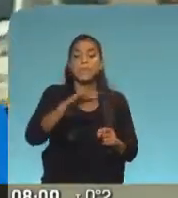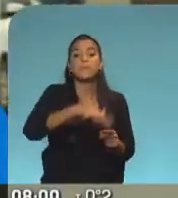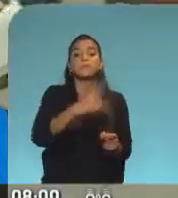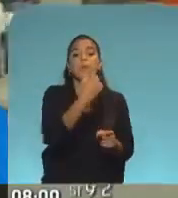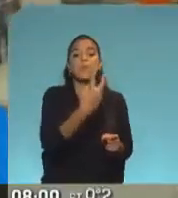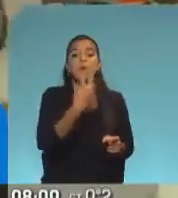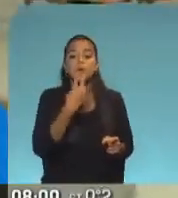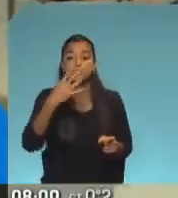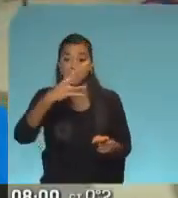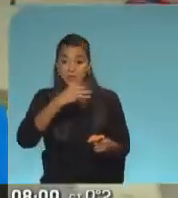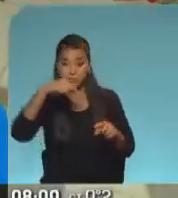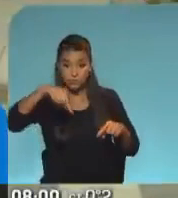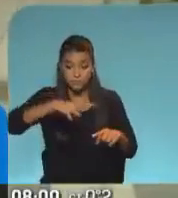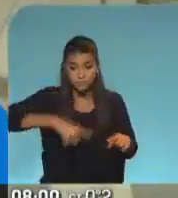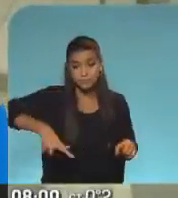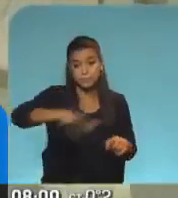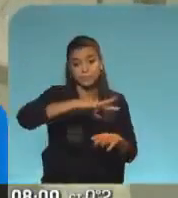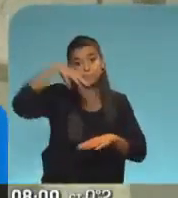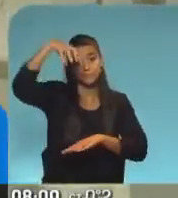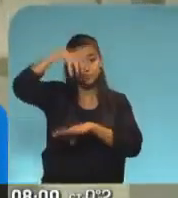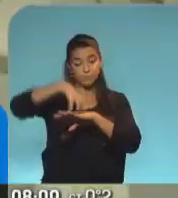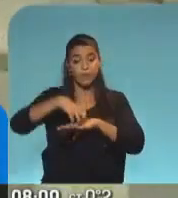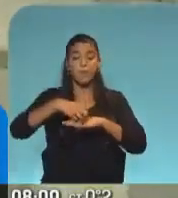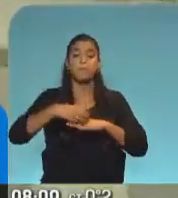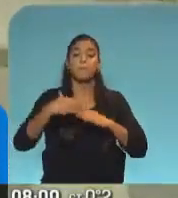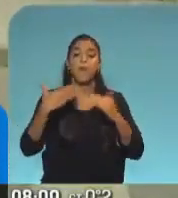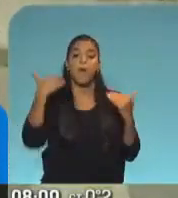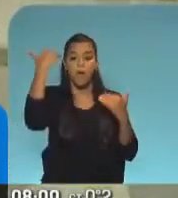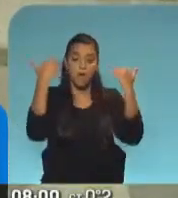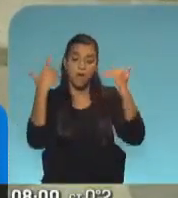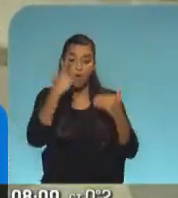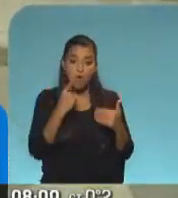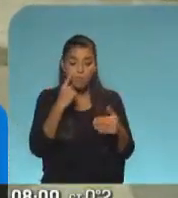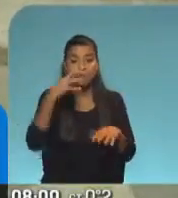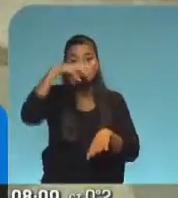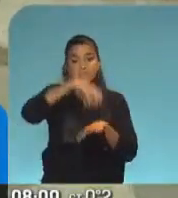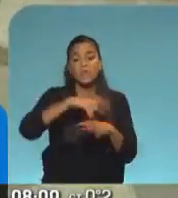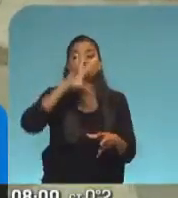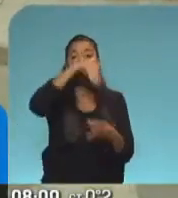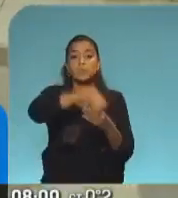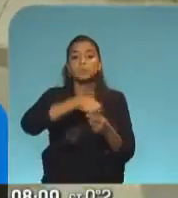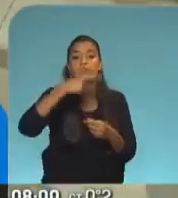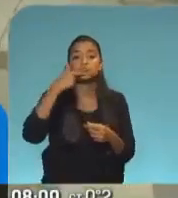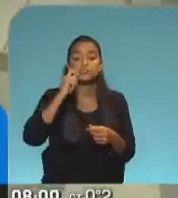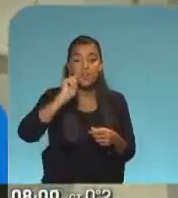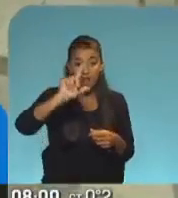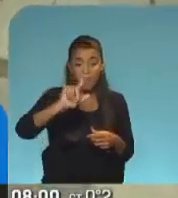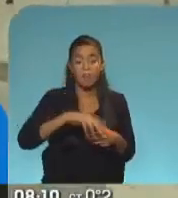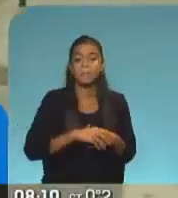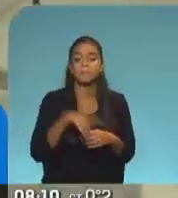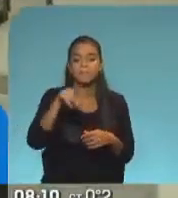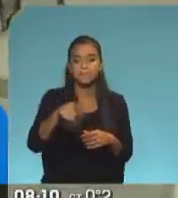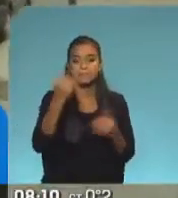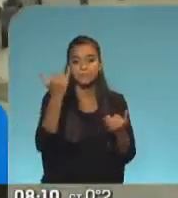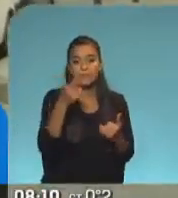en este lugar en este parador para adultos para hombres en este centro de inclusión social es bueno se ha